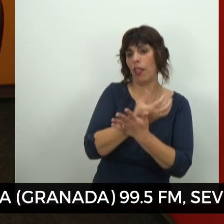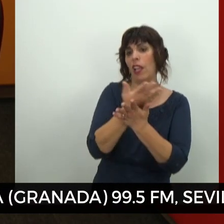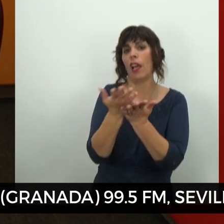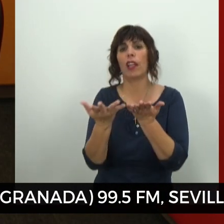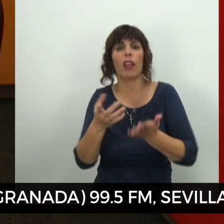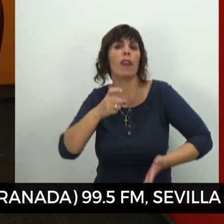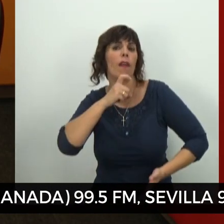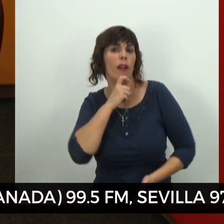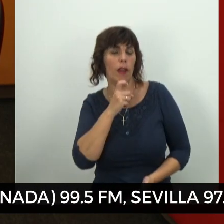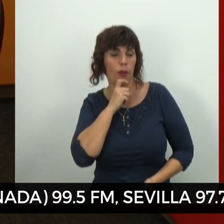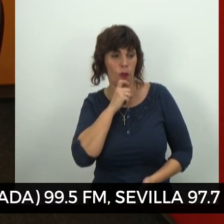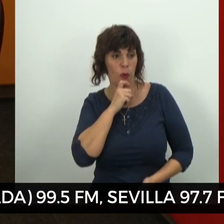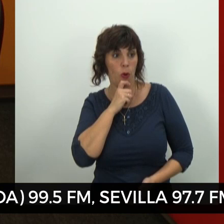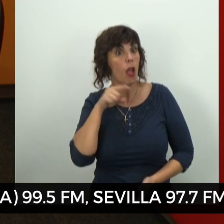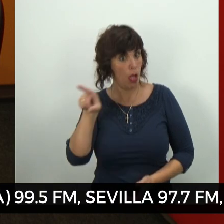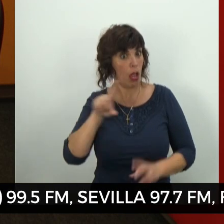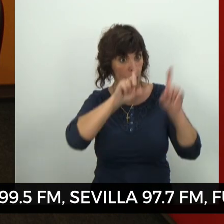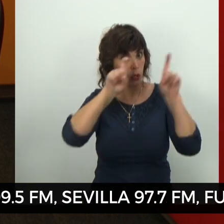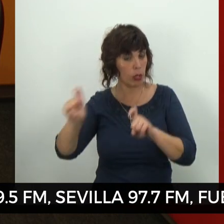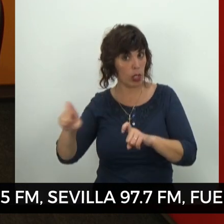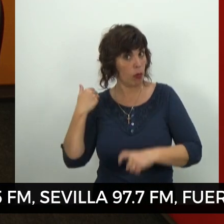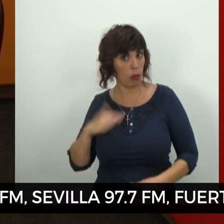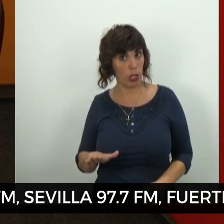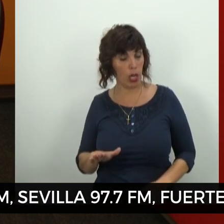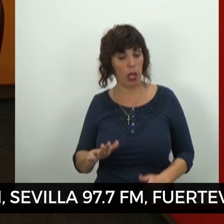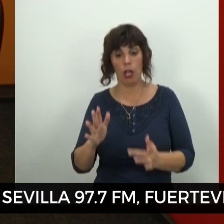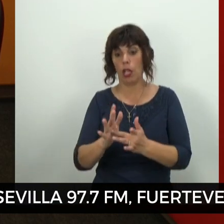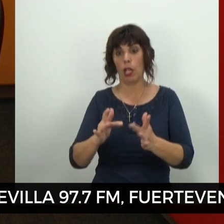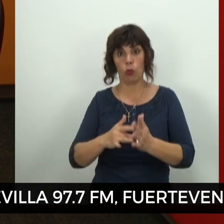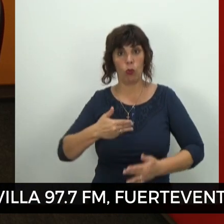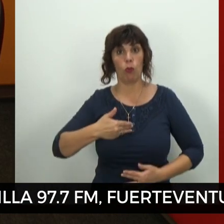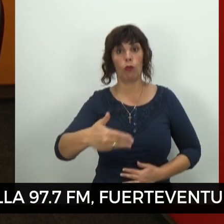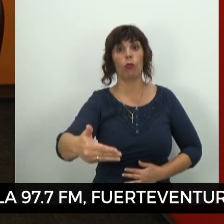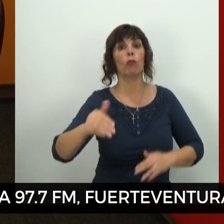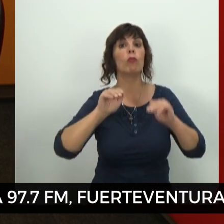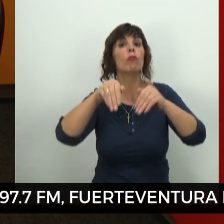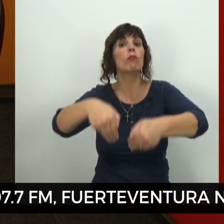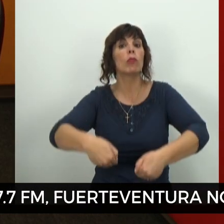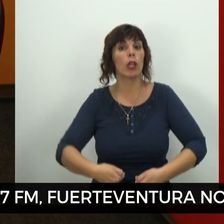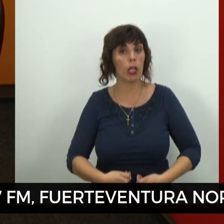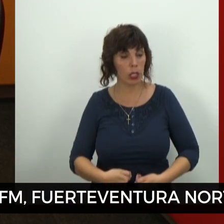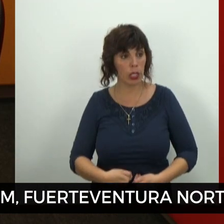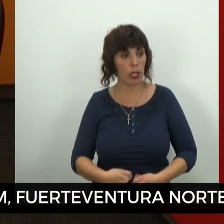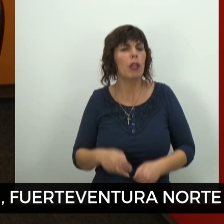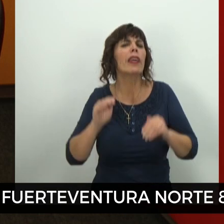Cuando Jesucristo regrese, y nadie sabe cuándo regresa, nadie.